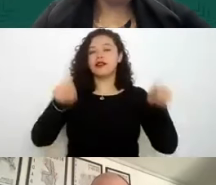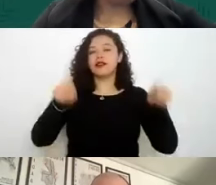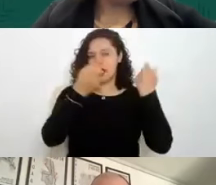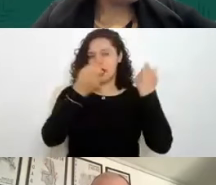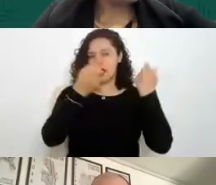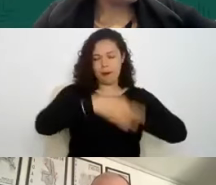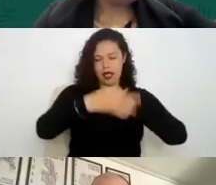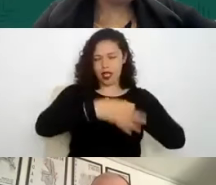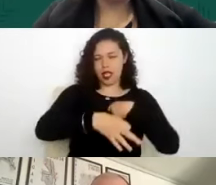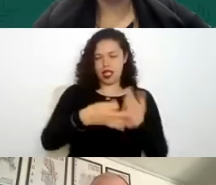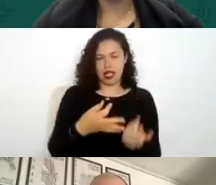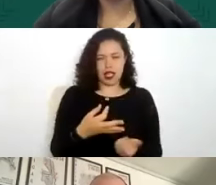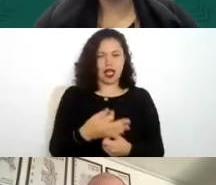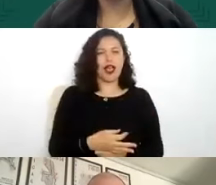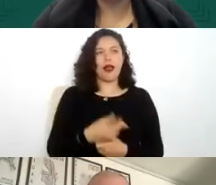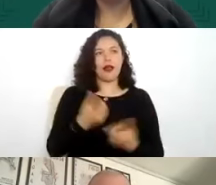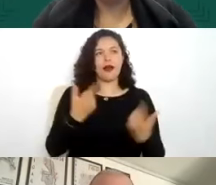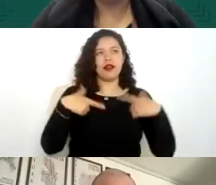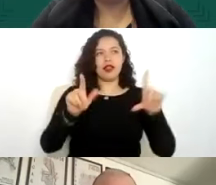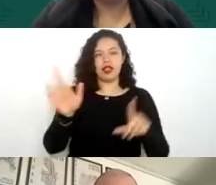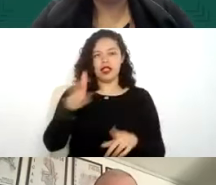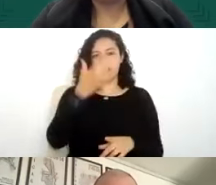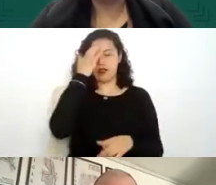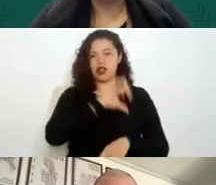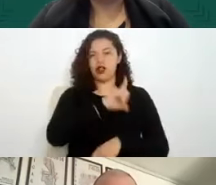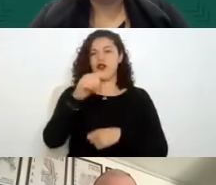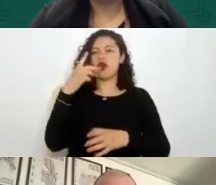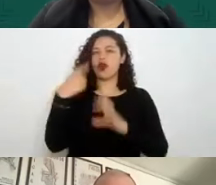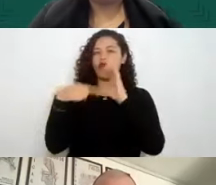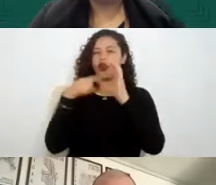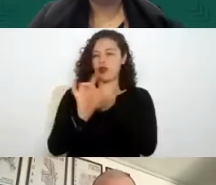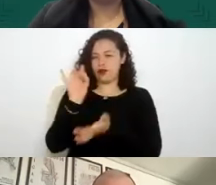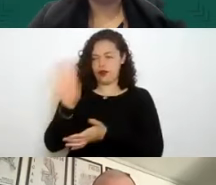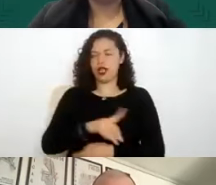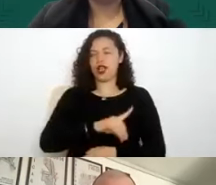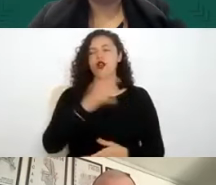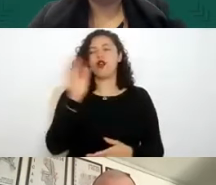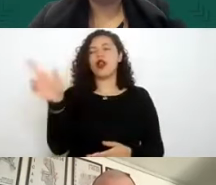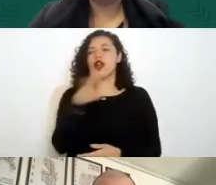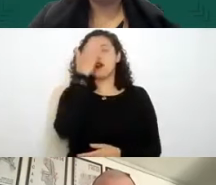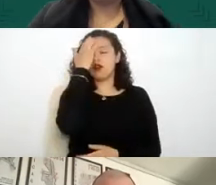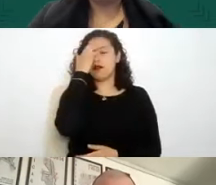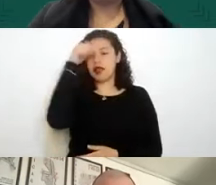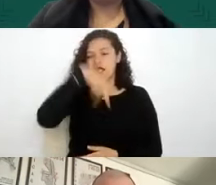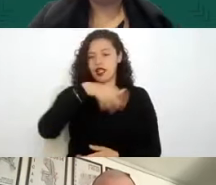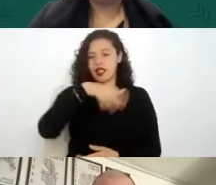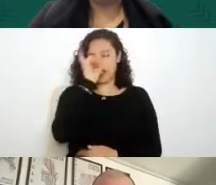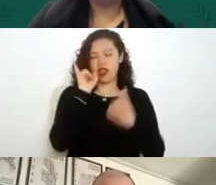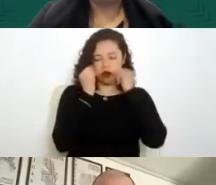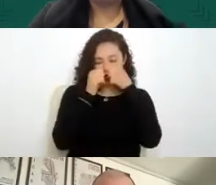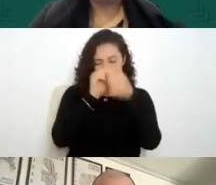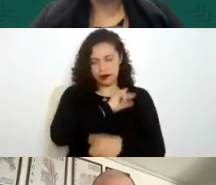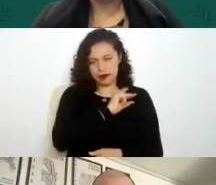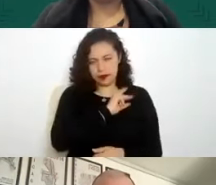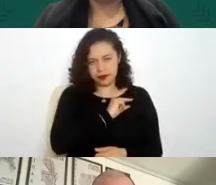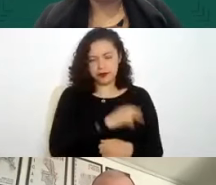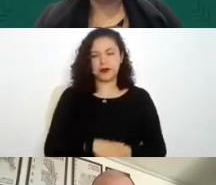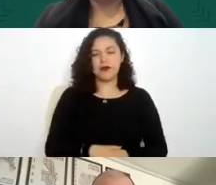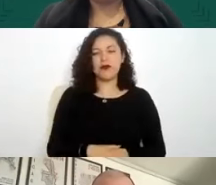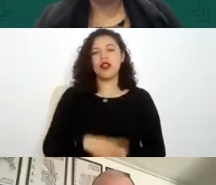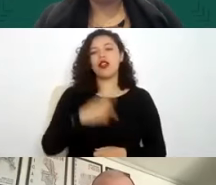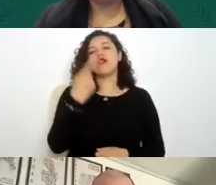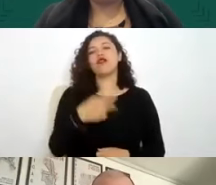momento. Claro que te lo vamos a hacer llegar por correo electrónico. Un reconocimiento por parte de la Junta de Asistencia Privada por impartir la sesión